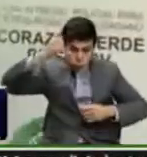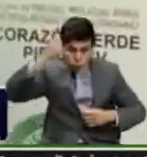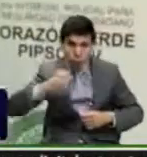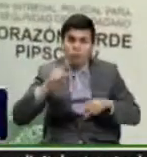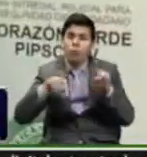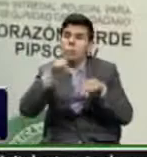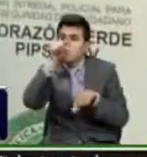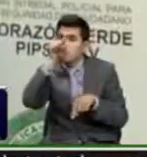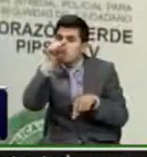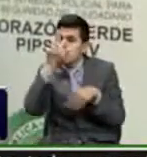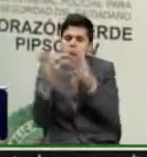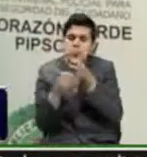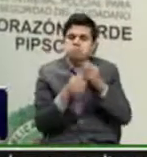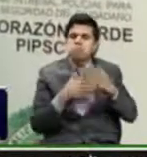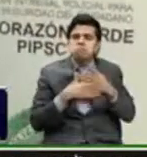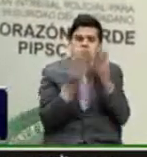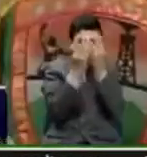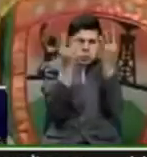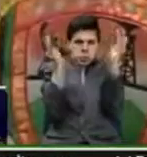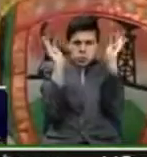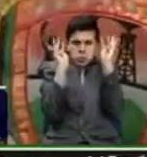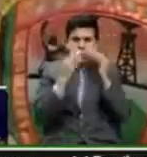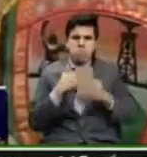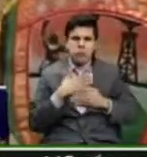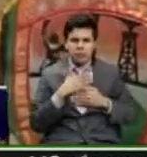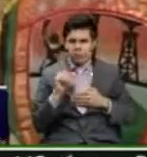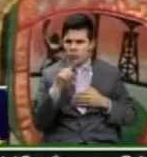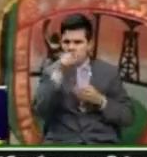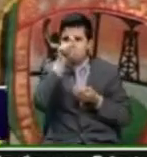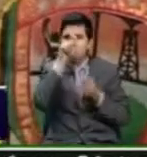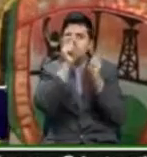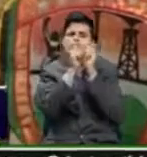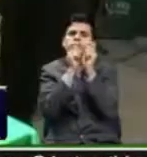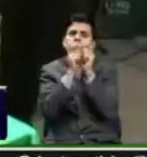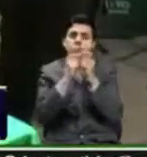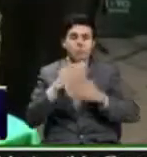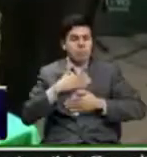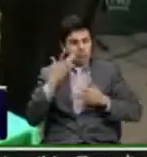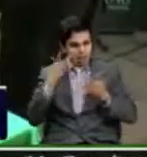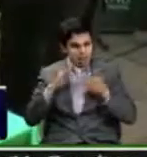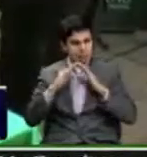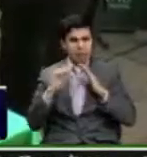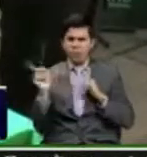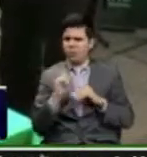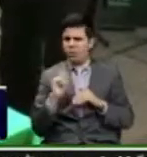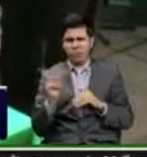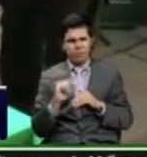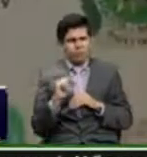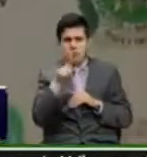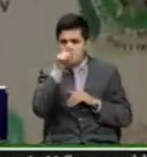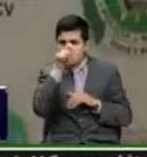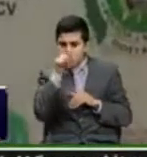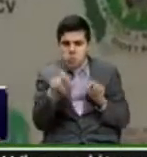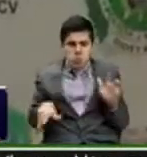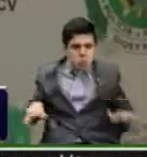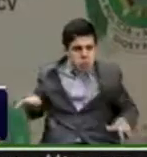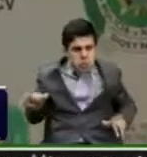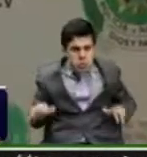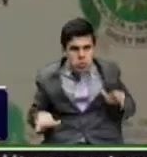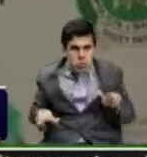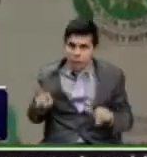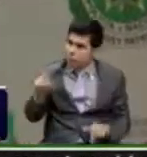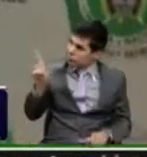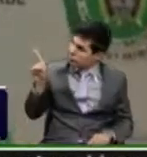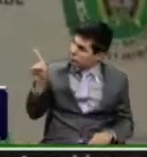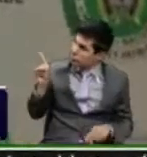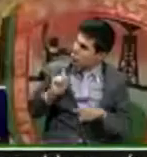privadas de su libertad. Por favor, la casa de los loros no son nuestras casas, las casas de los armadillos no son nuestras casas,